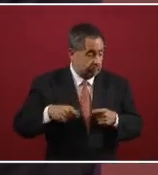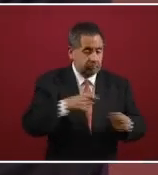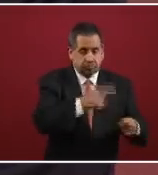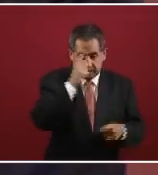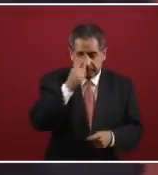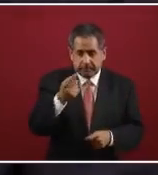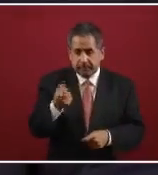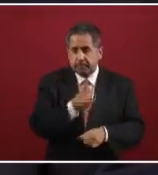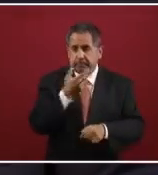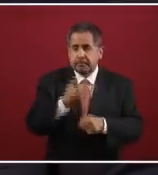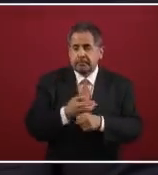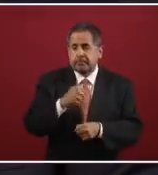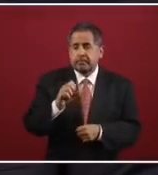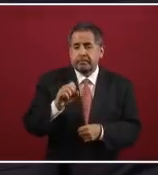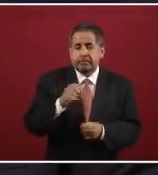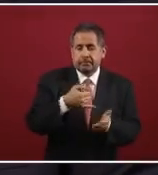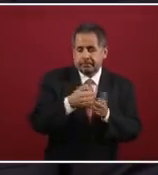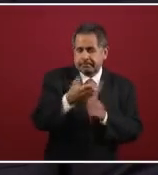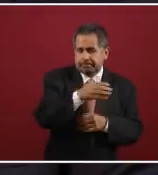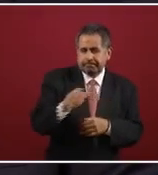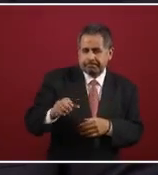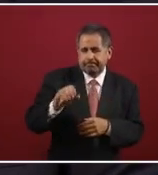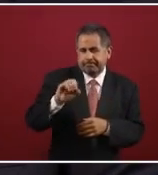la secretaria de agricultura